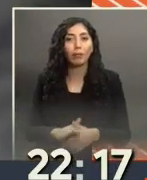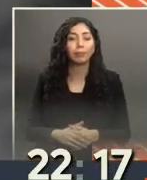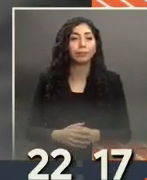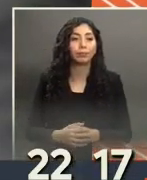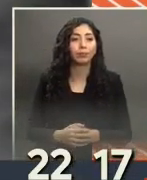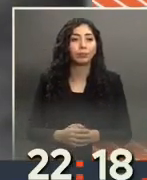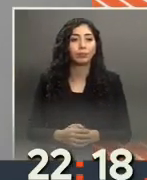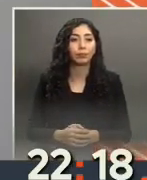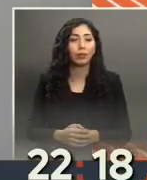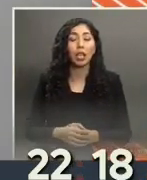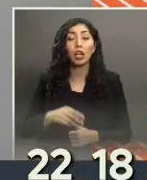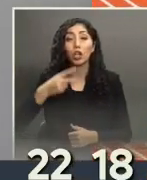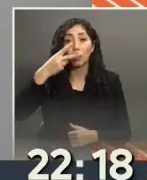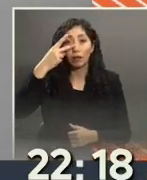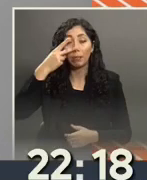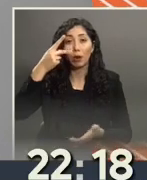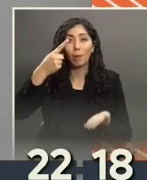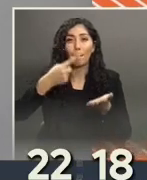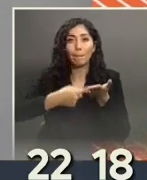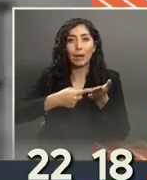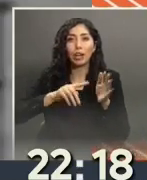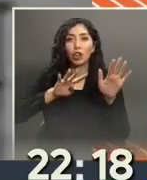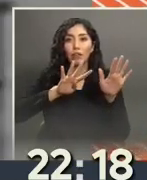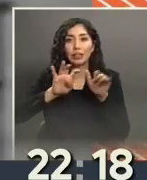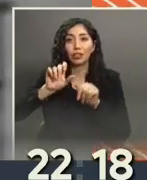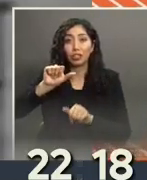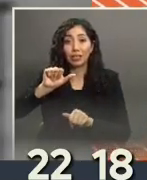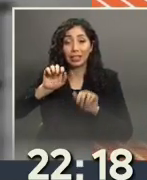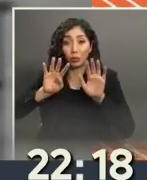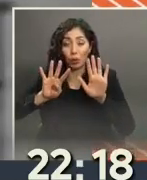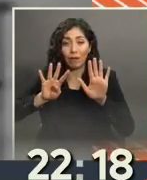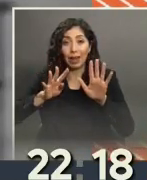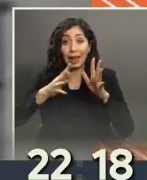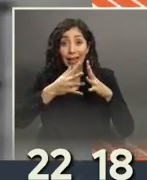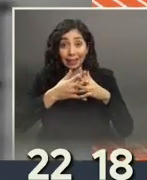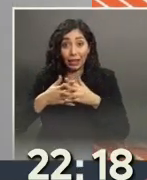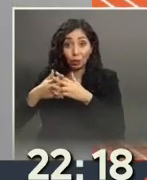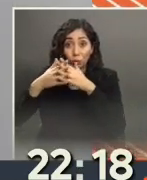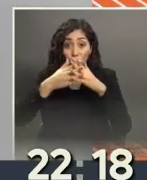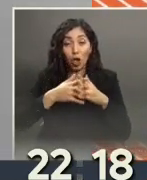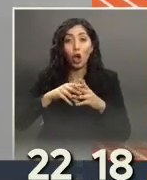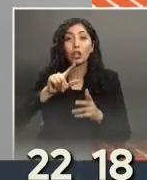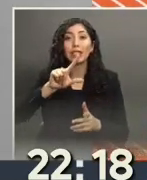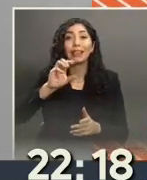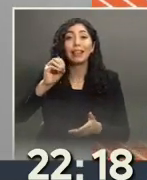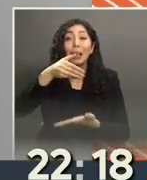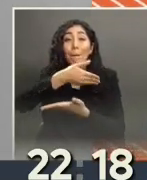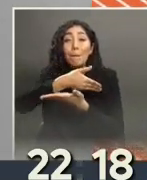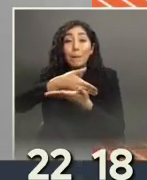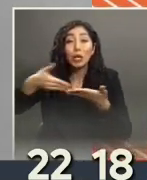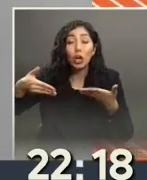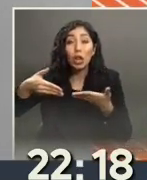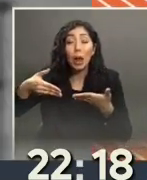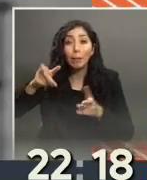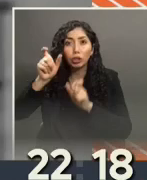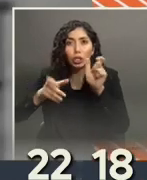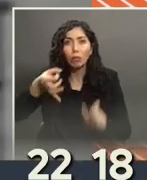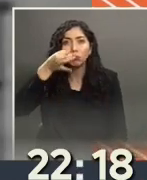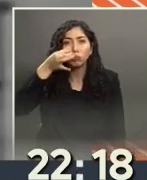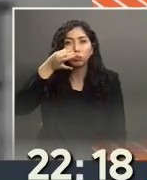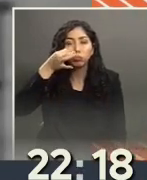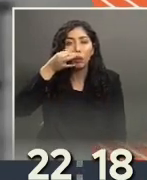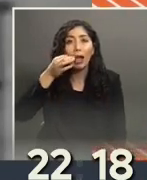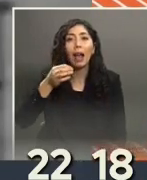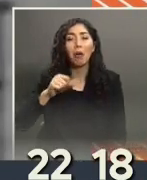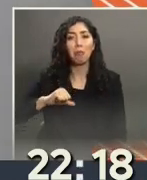en noviembre de 1969 eeuu 70 millones de espectadores vieron en la pantalla a un jovial kennedy